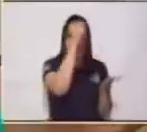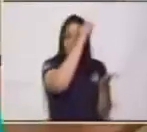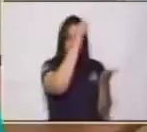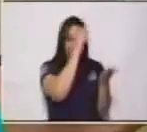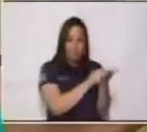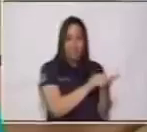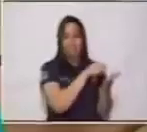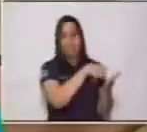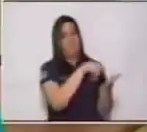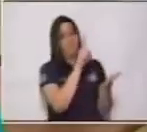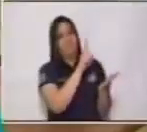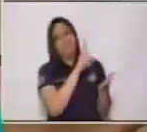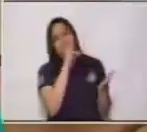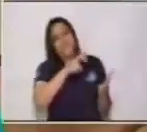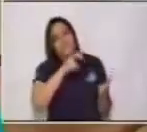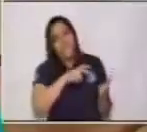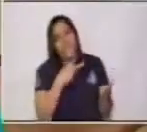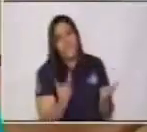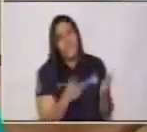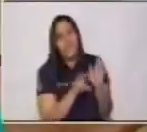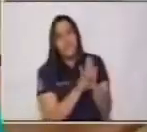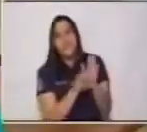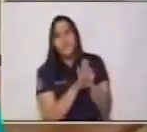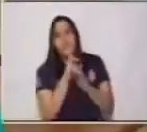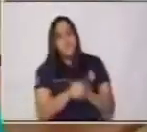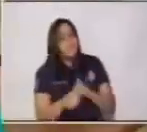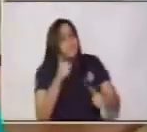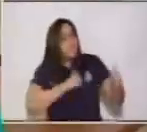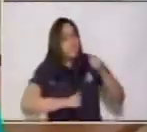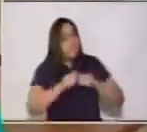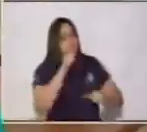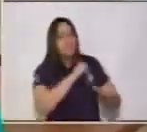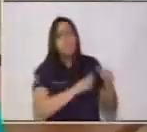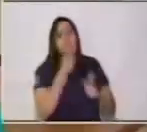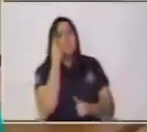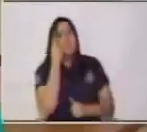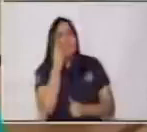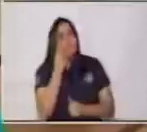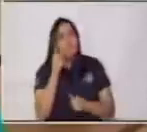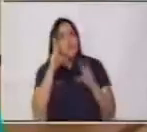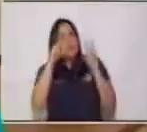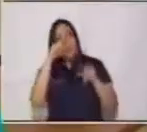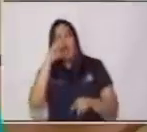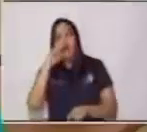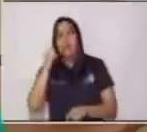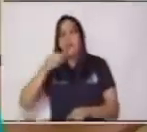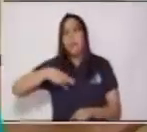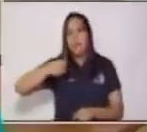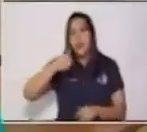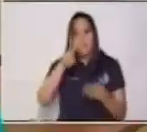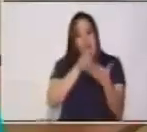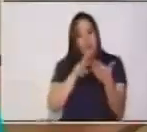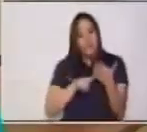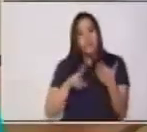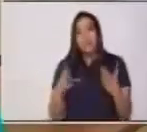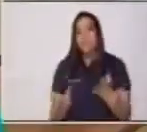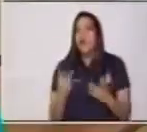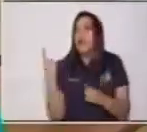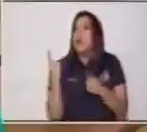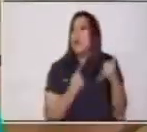era necesario. Ahora, ¿qué tipo de trama textual encuentras tú en este? ¿Será que está la trama